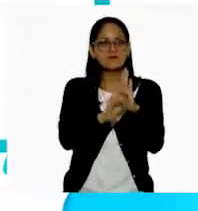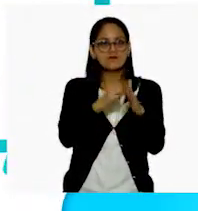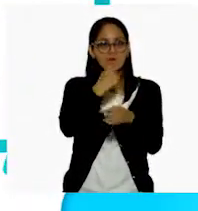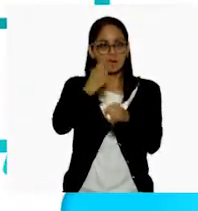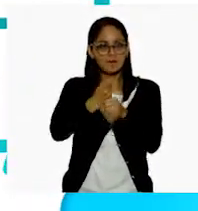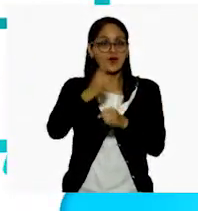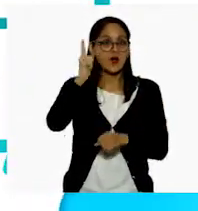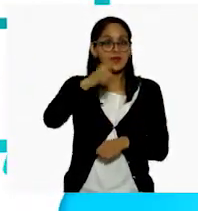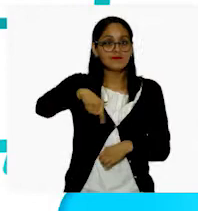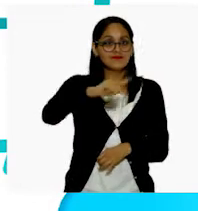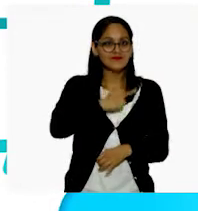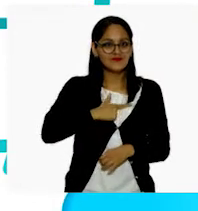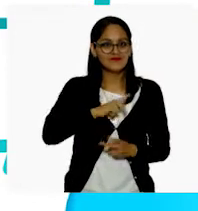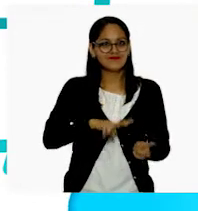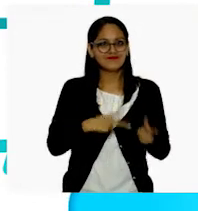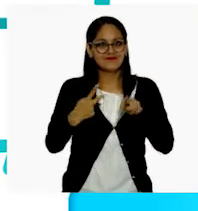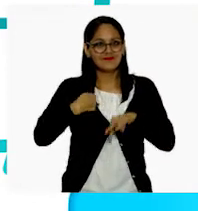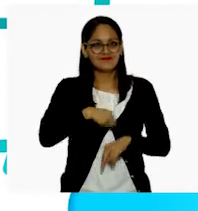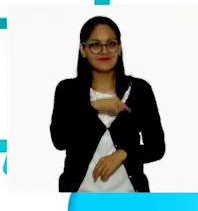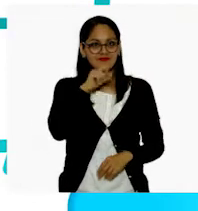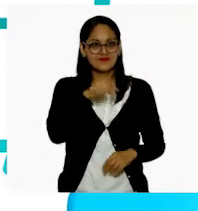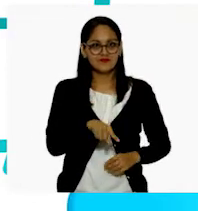como nosotras.